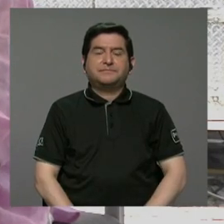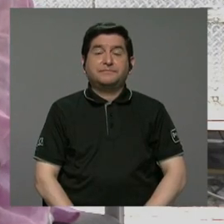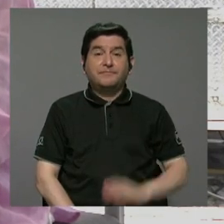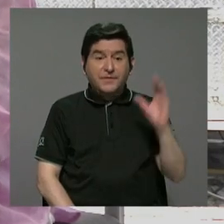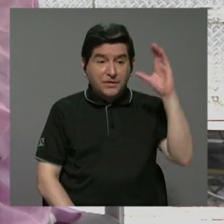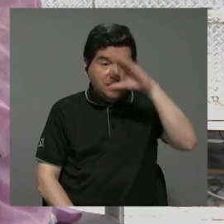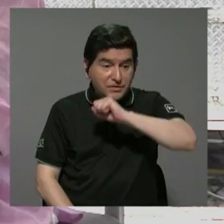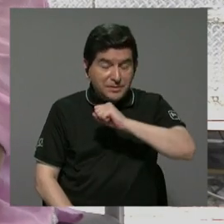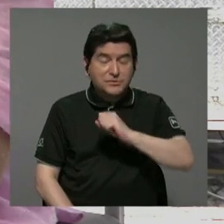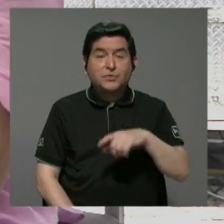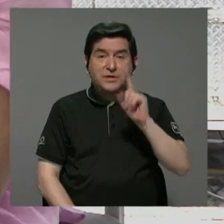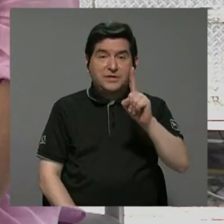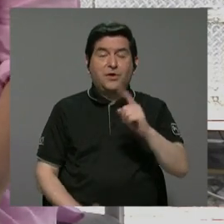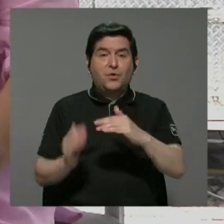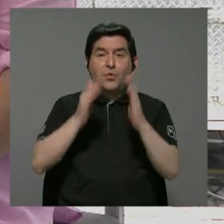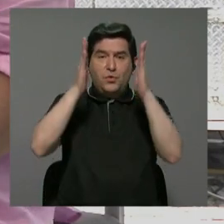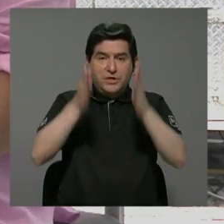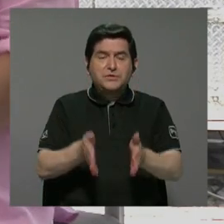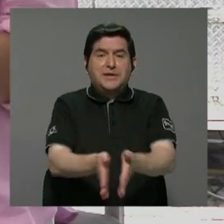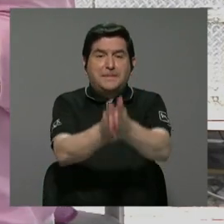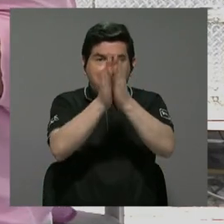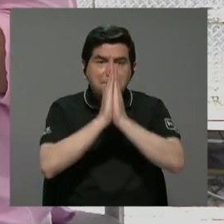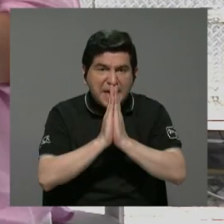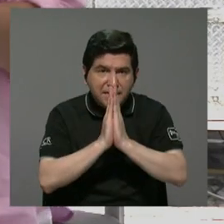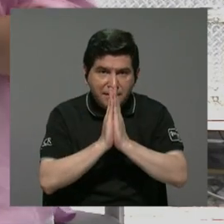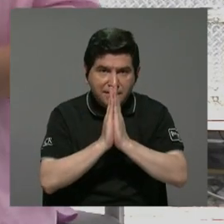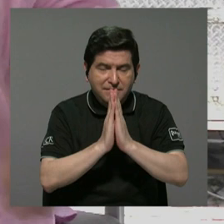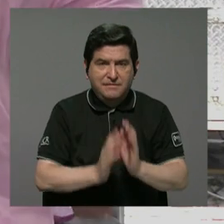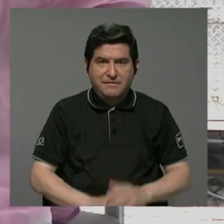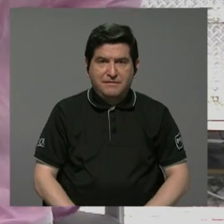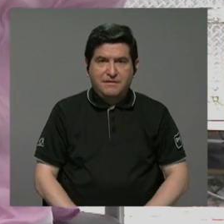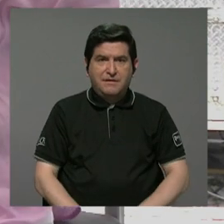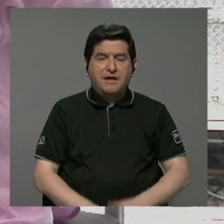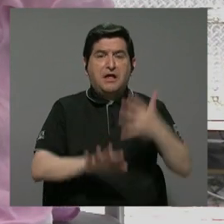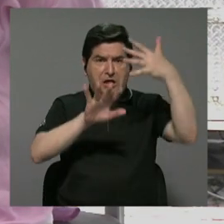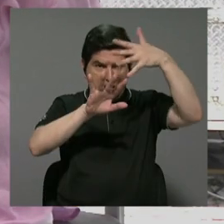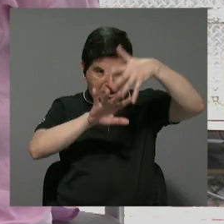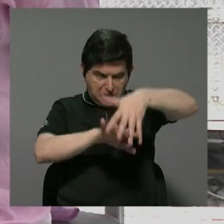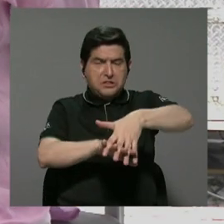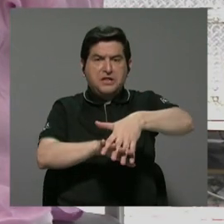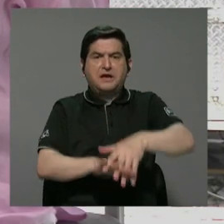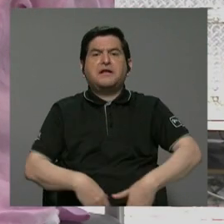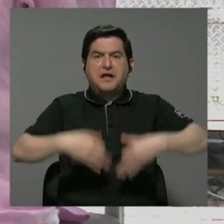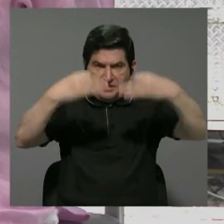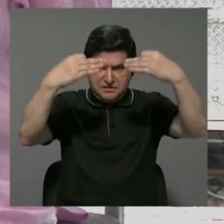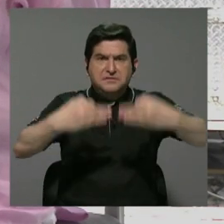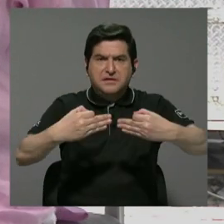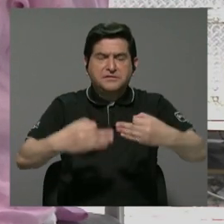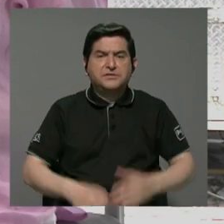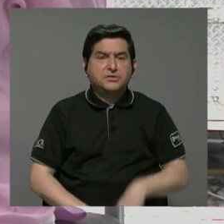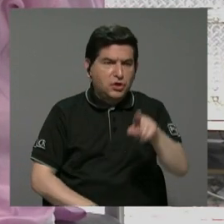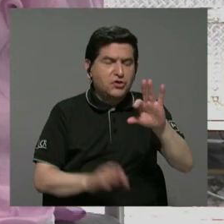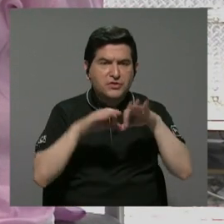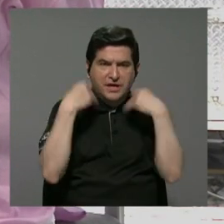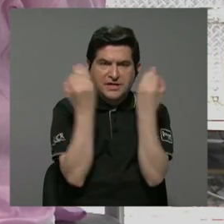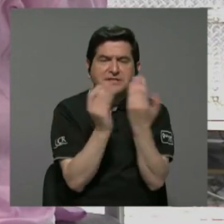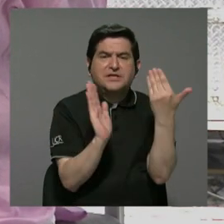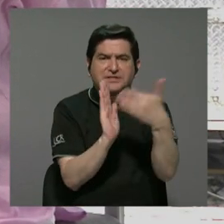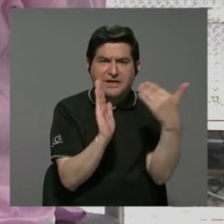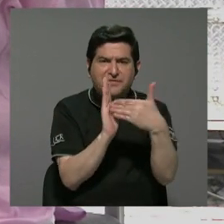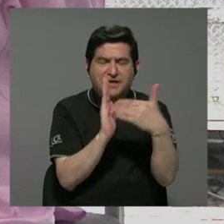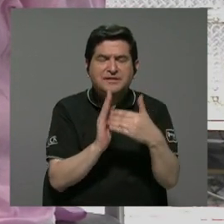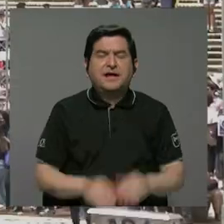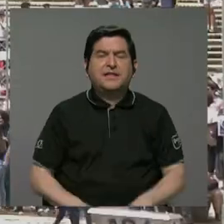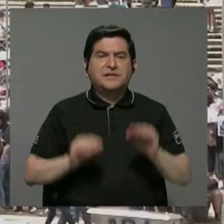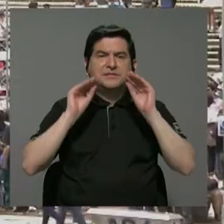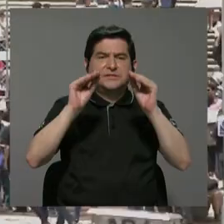una ciudadana que llama a que se integre también las decisiones de esas familias afectadas por la